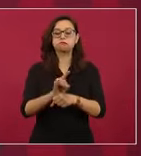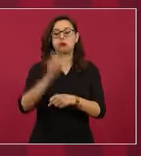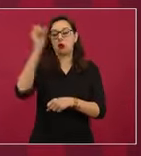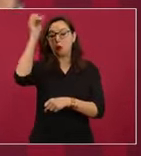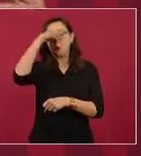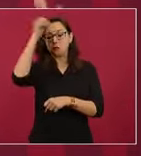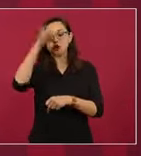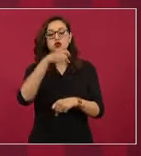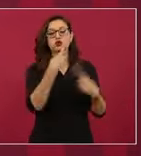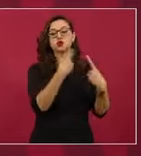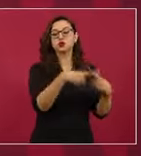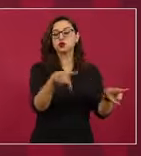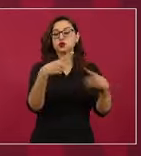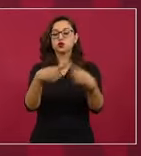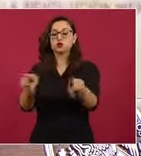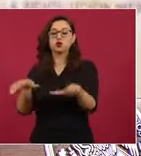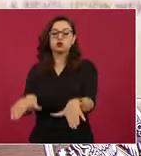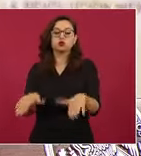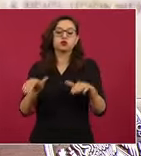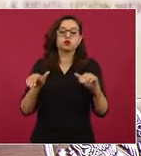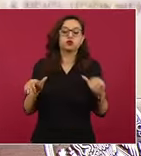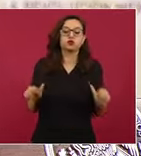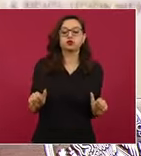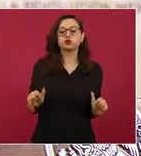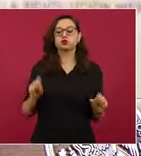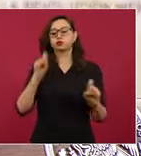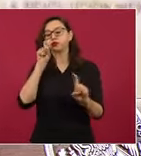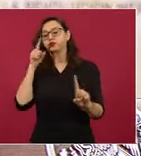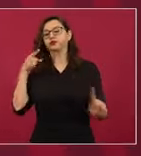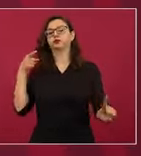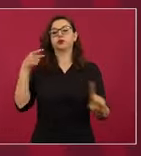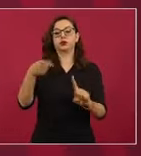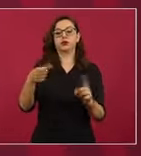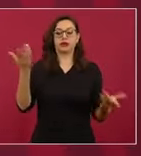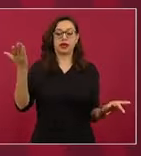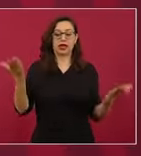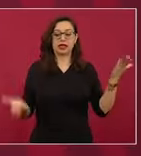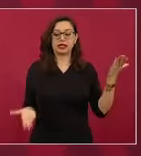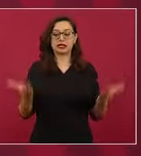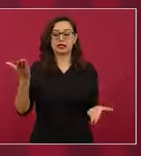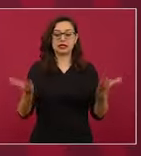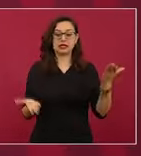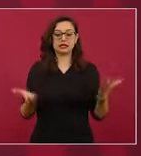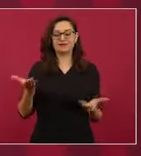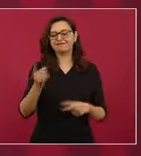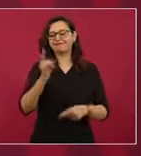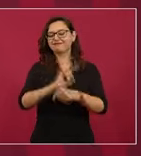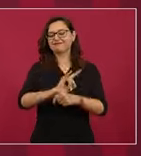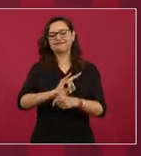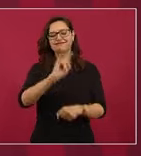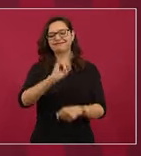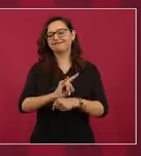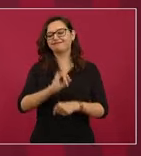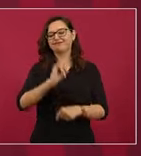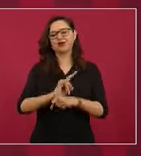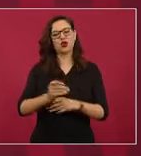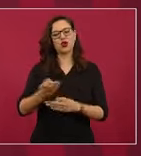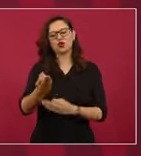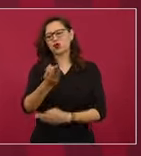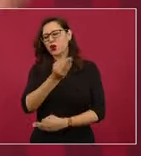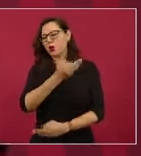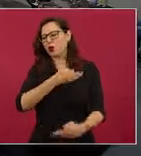en los equilibrios, en la independencia, todo eso que no es